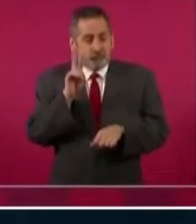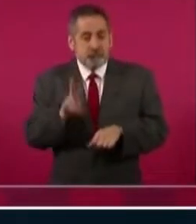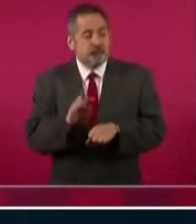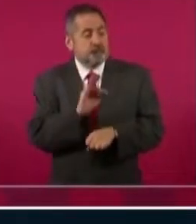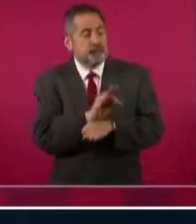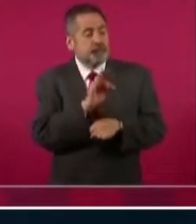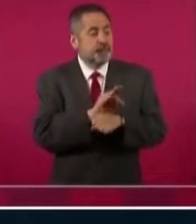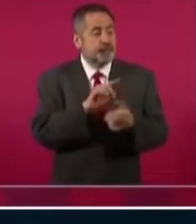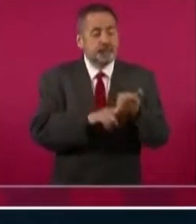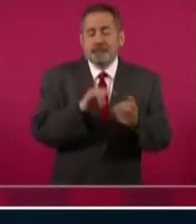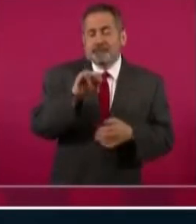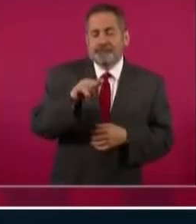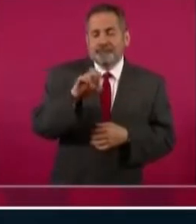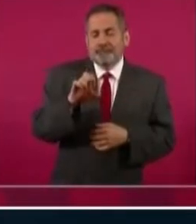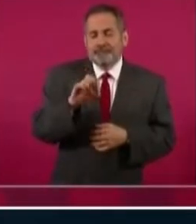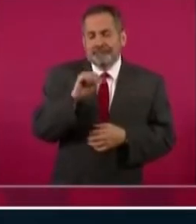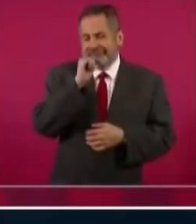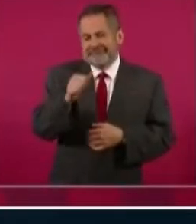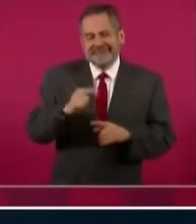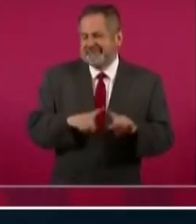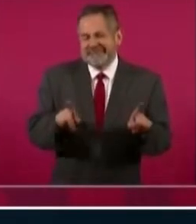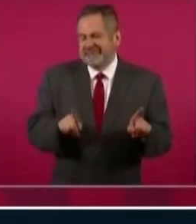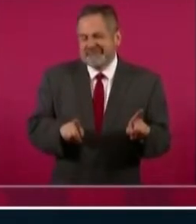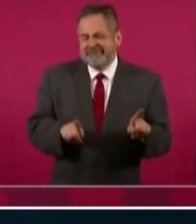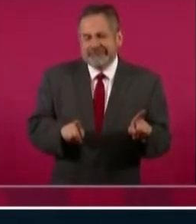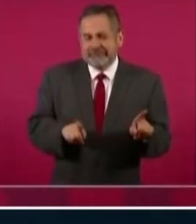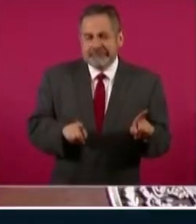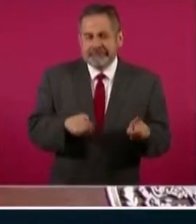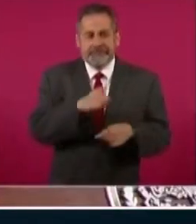del mismo partido político de